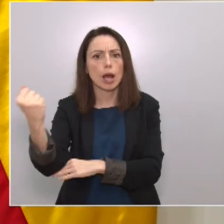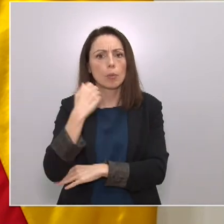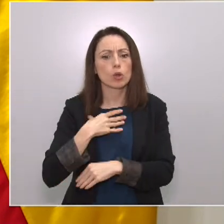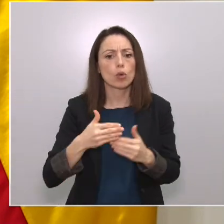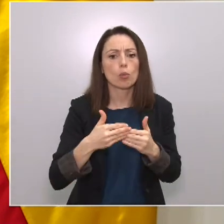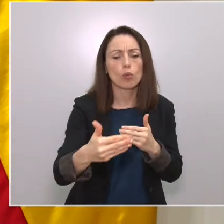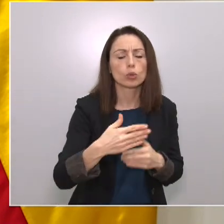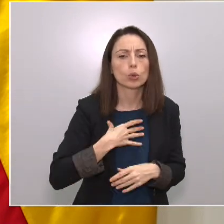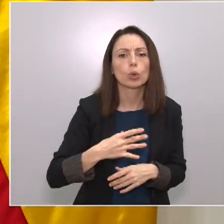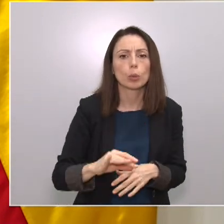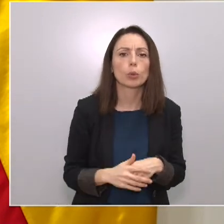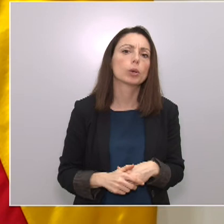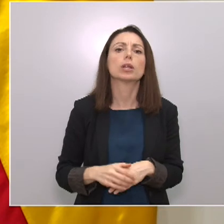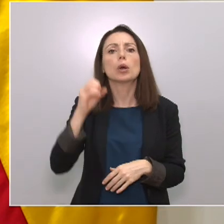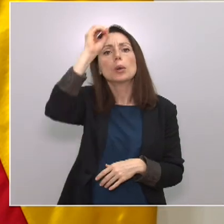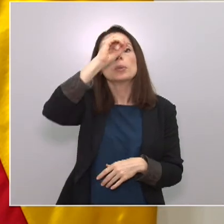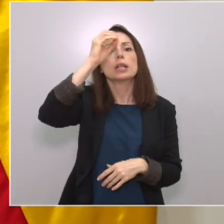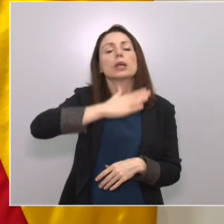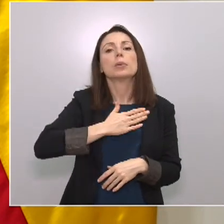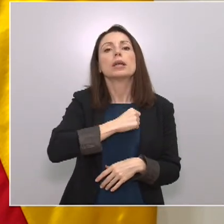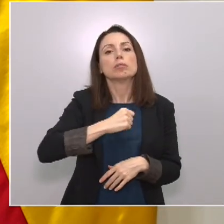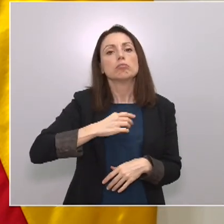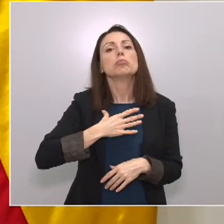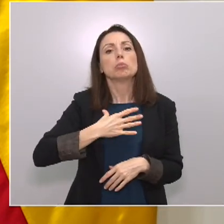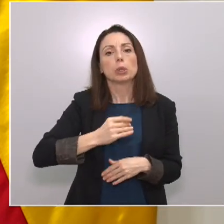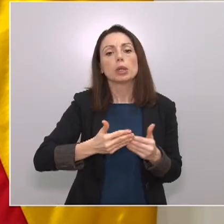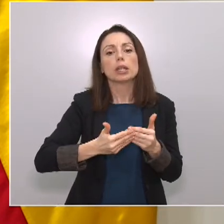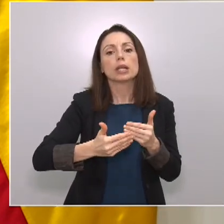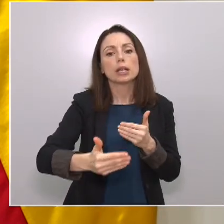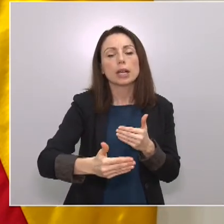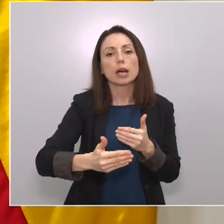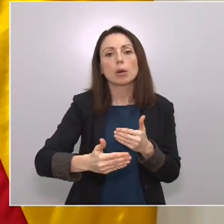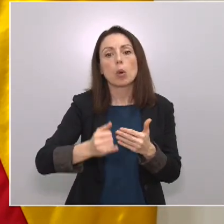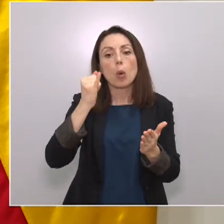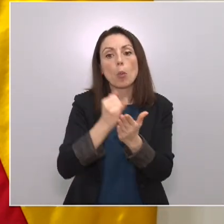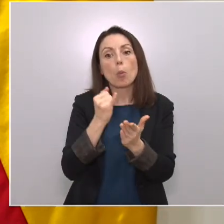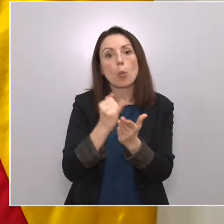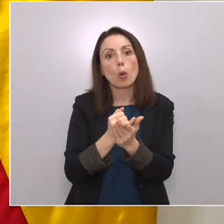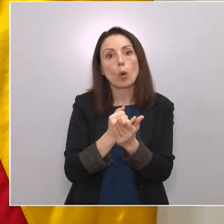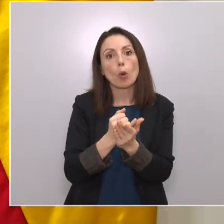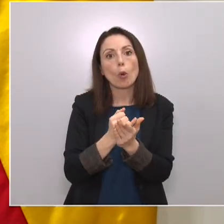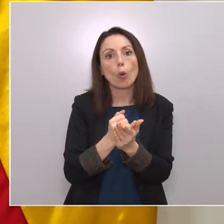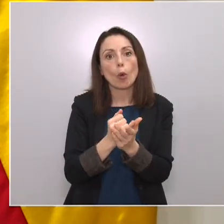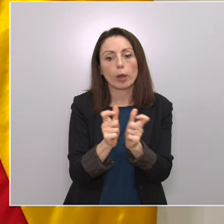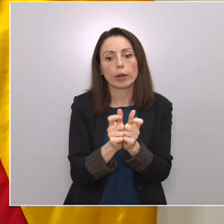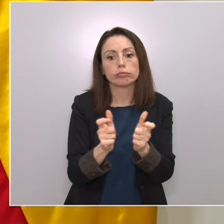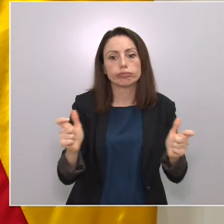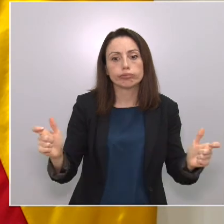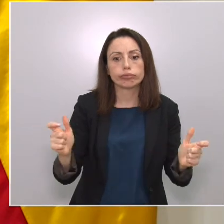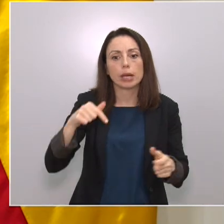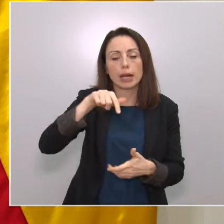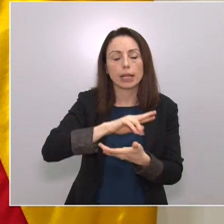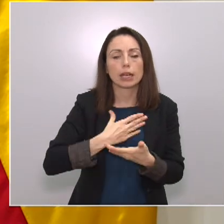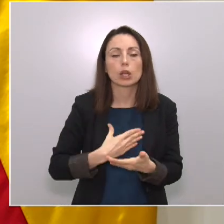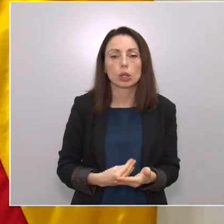aquí. Entonces, yo creo que sí que pues, probablemente podríamos, como digo, triplicar al menos la capacidad para hacer PCR en la región, pero tiene que ser un